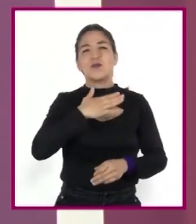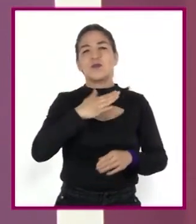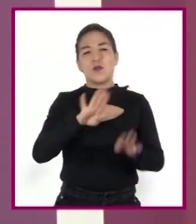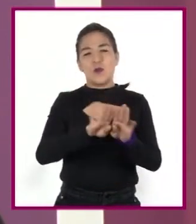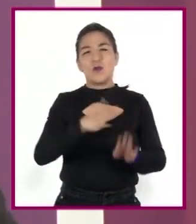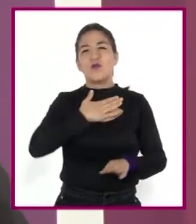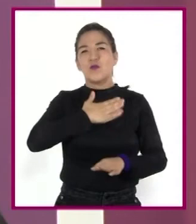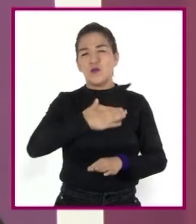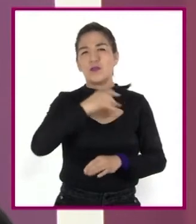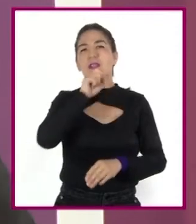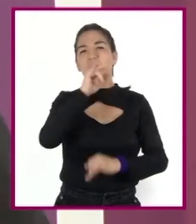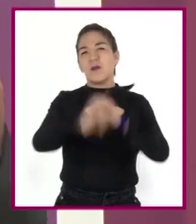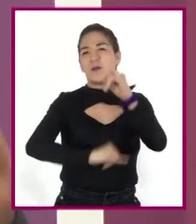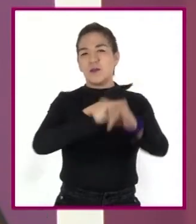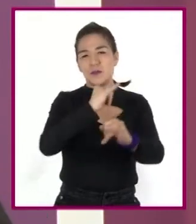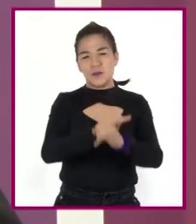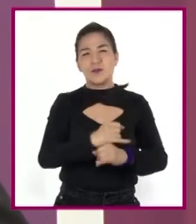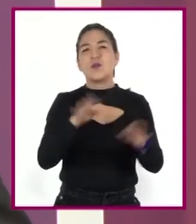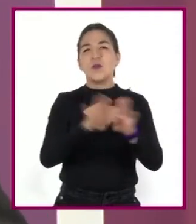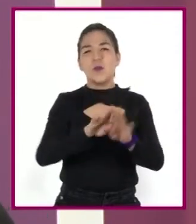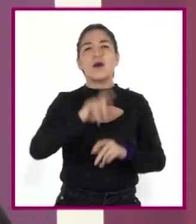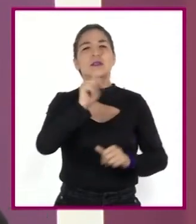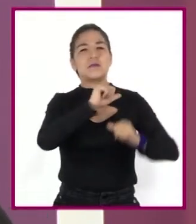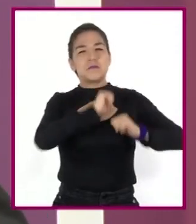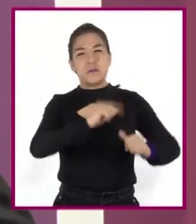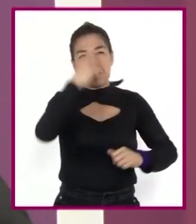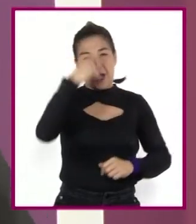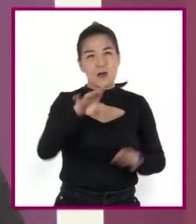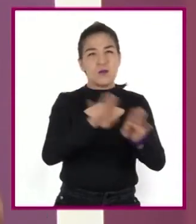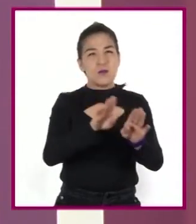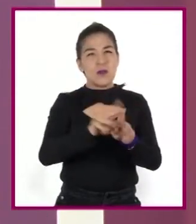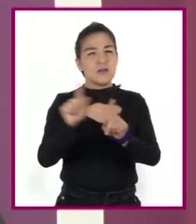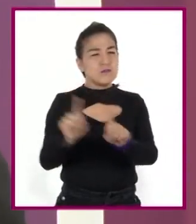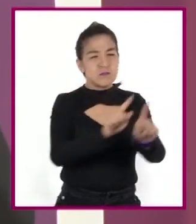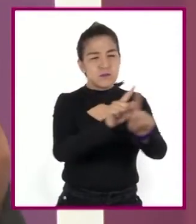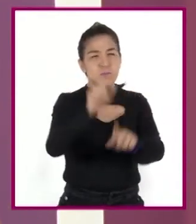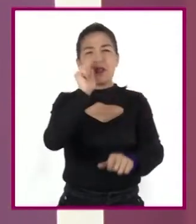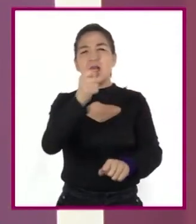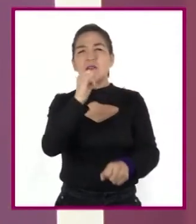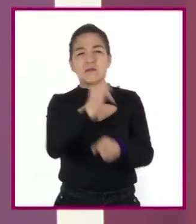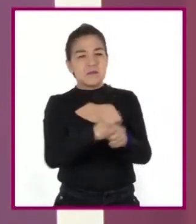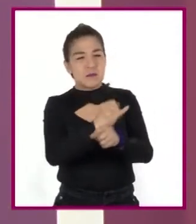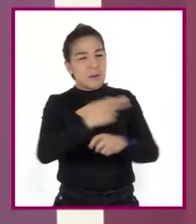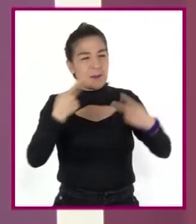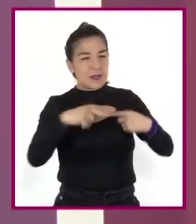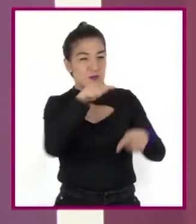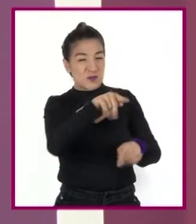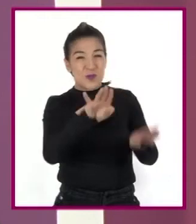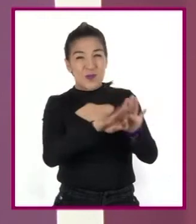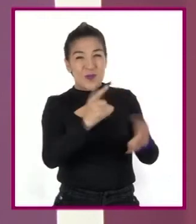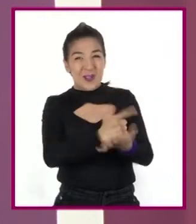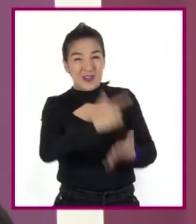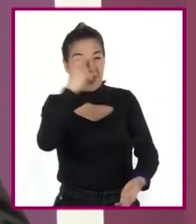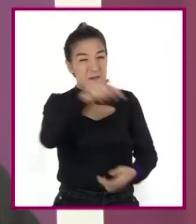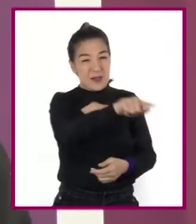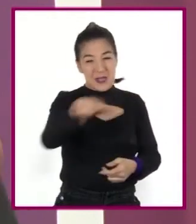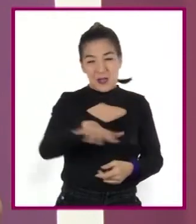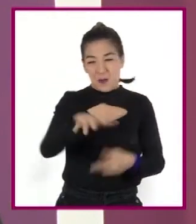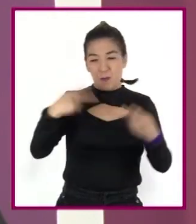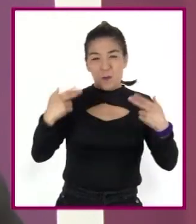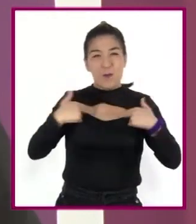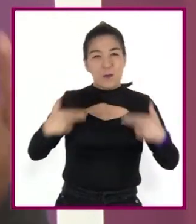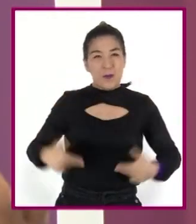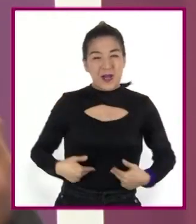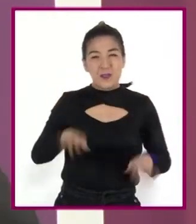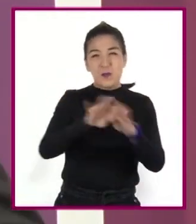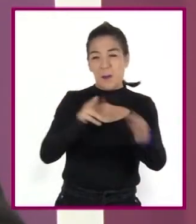internacional, encargado de perseguir y juzgar a los responsables de crímenes graves contra la humanidad,